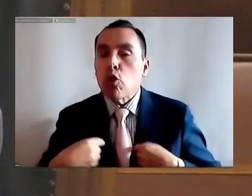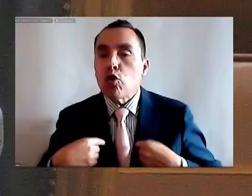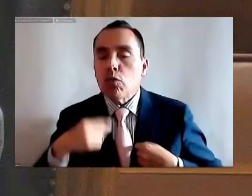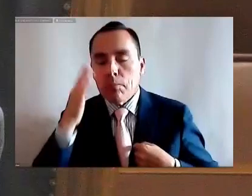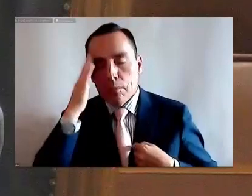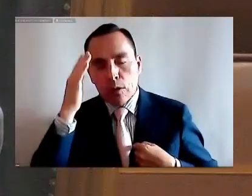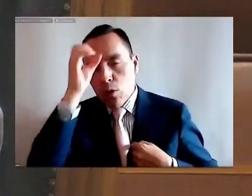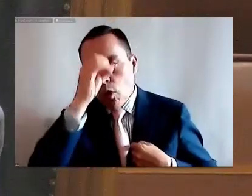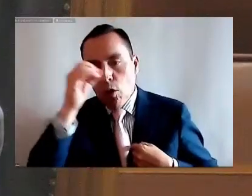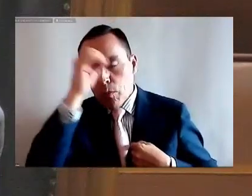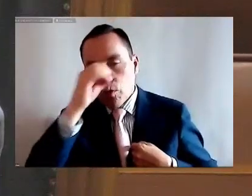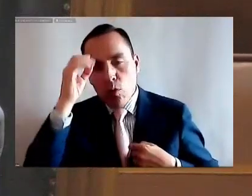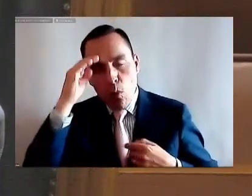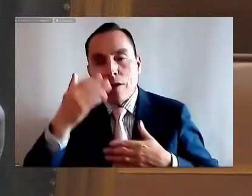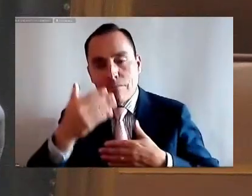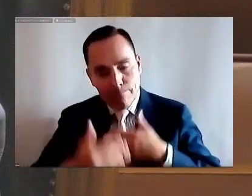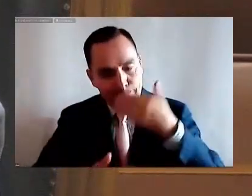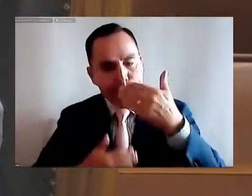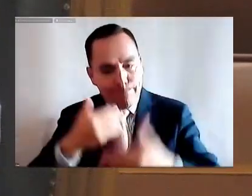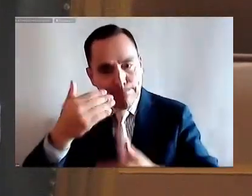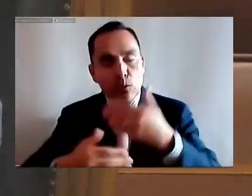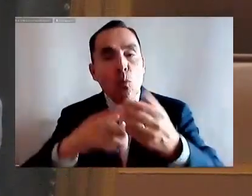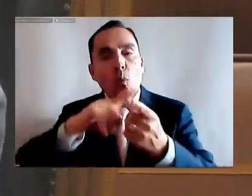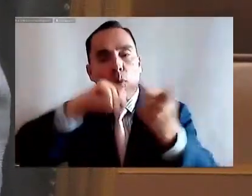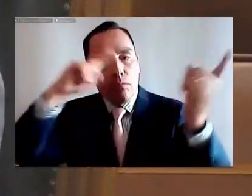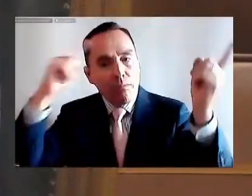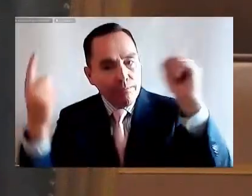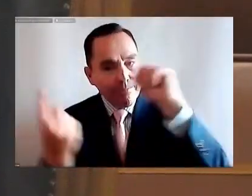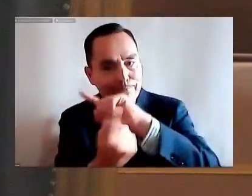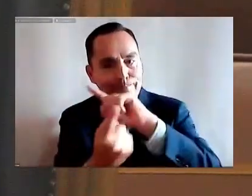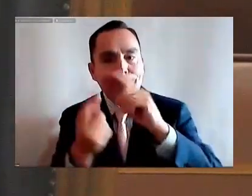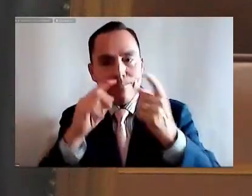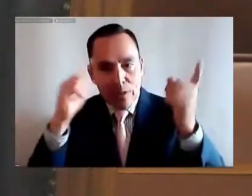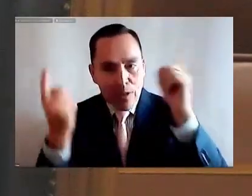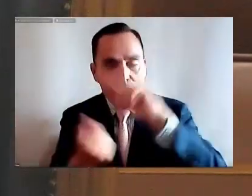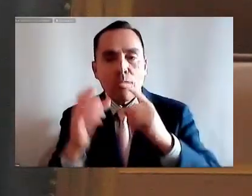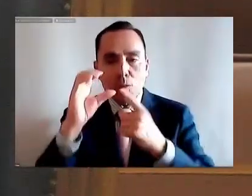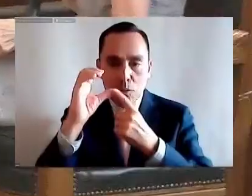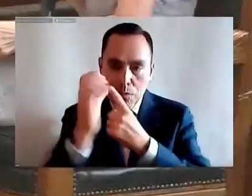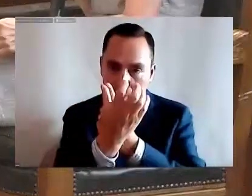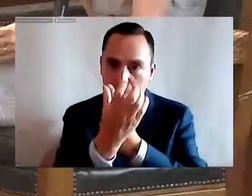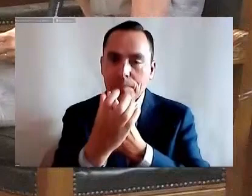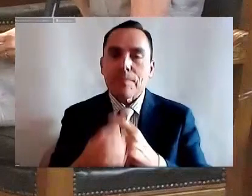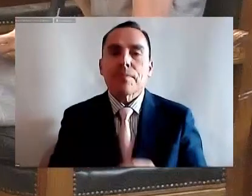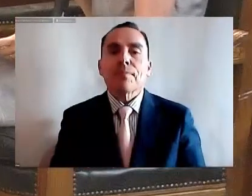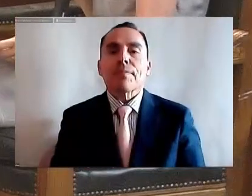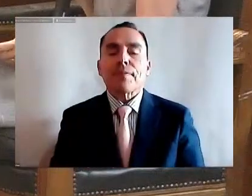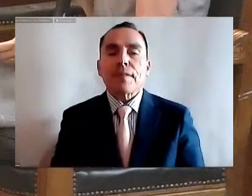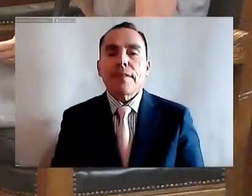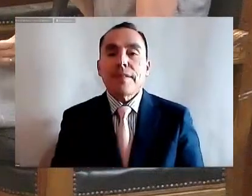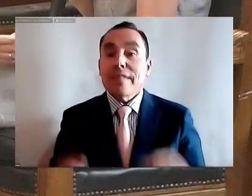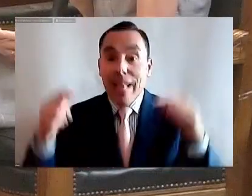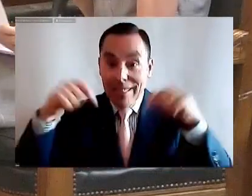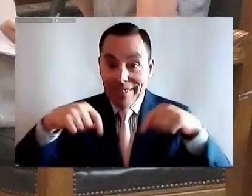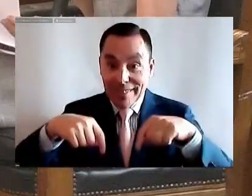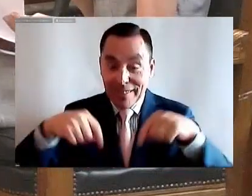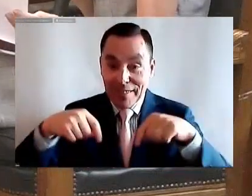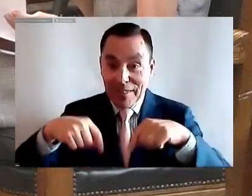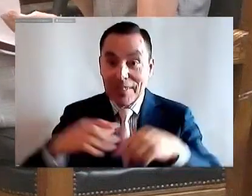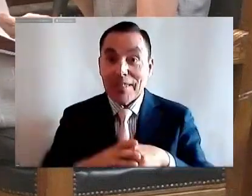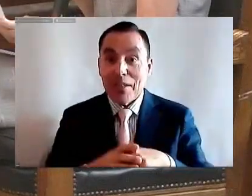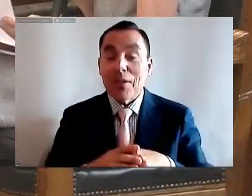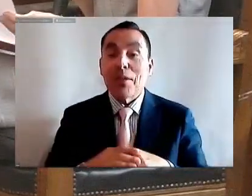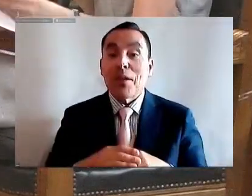salto que implica un cambio... Un cambio cultural. Bueno, aquí yo tengo una